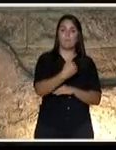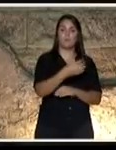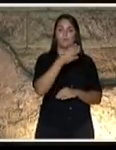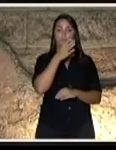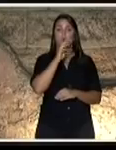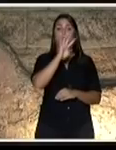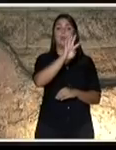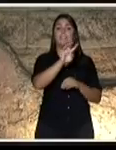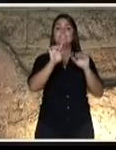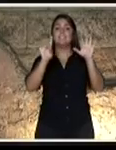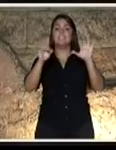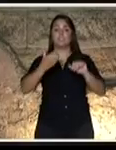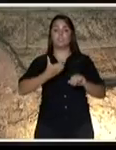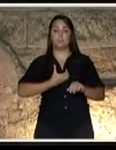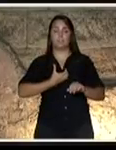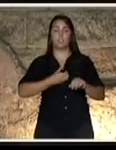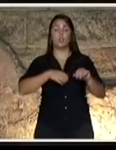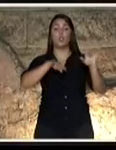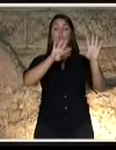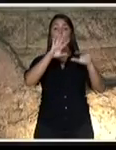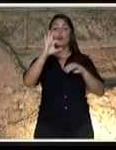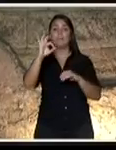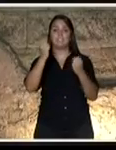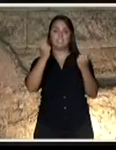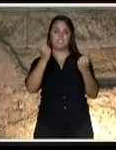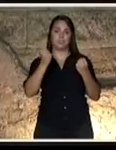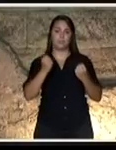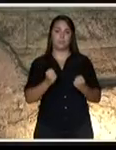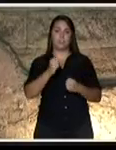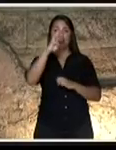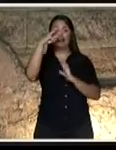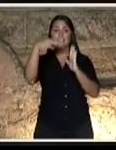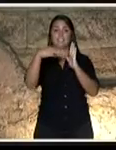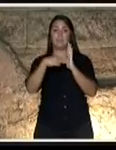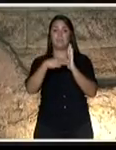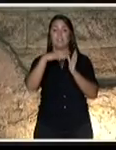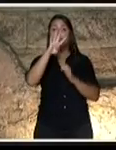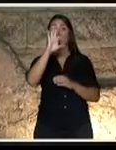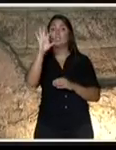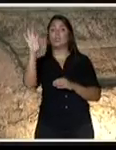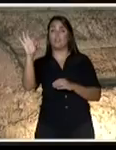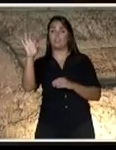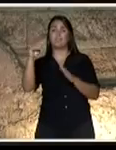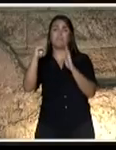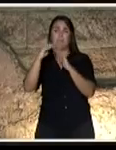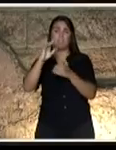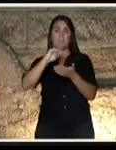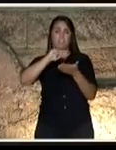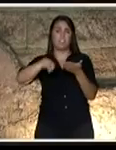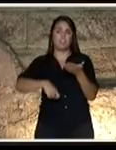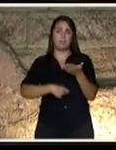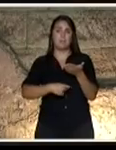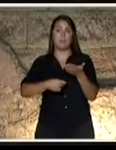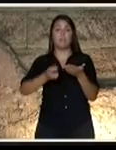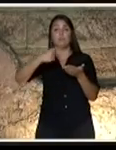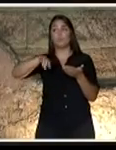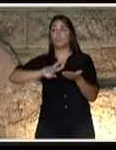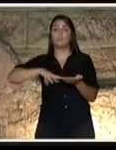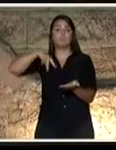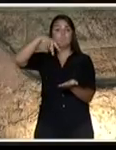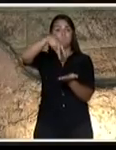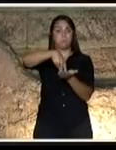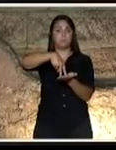46 ayuntamientos, 90 instituciones, 3.400 y pico de firmas, me habéis subido hasta aquí y